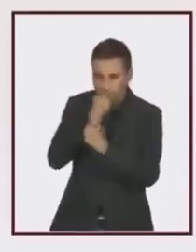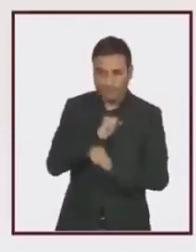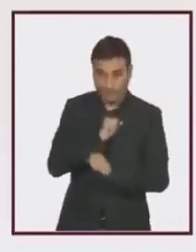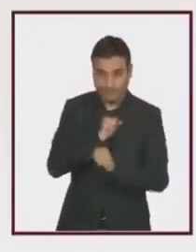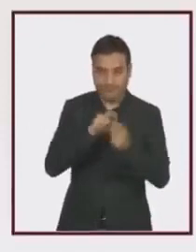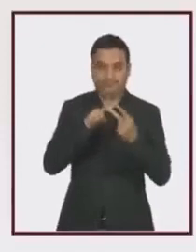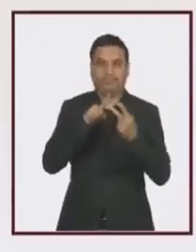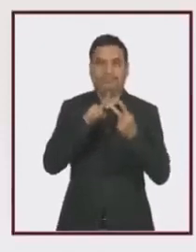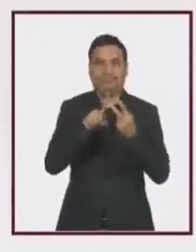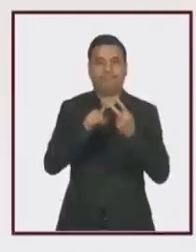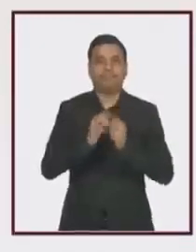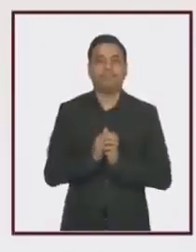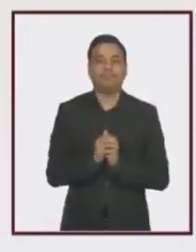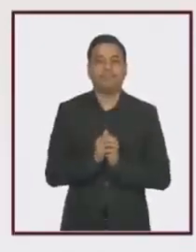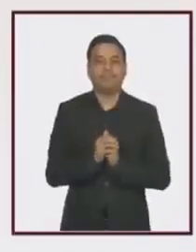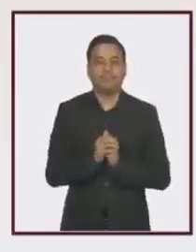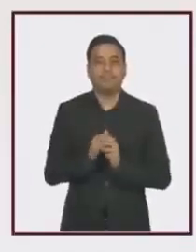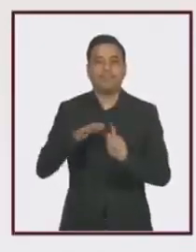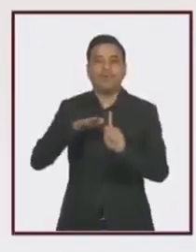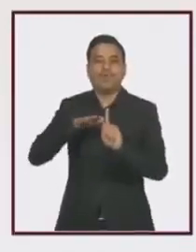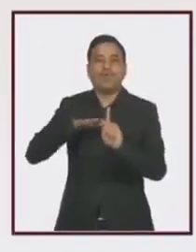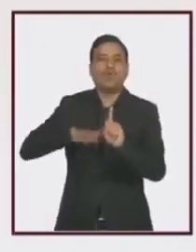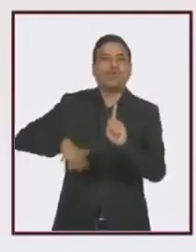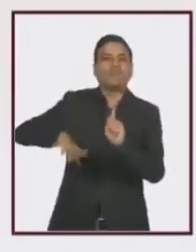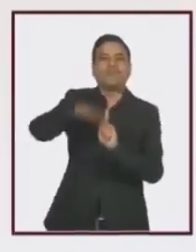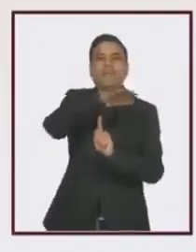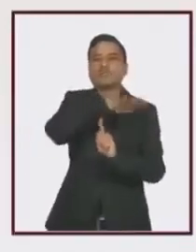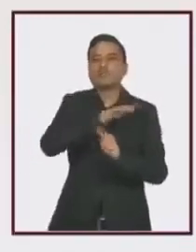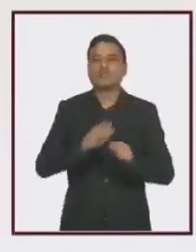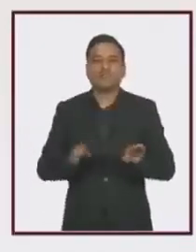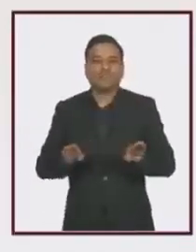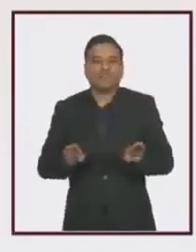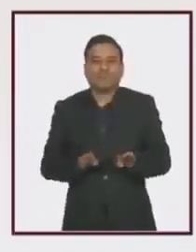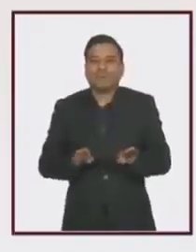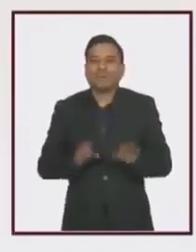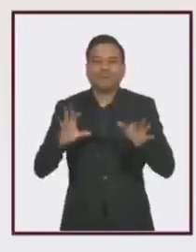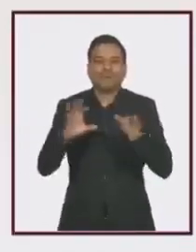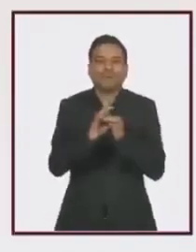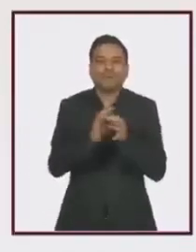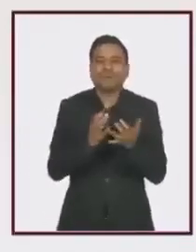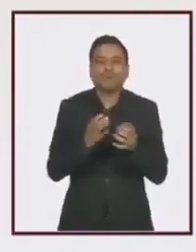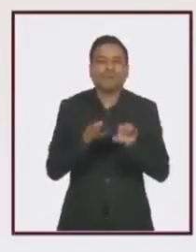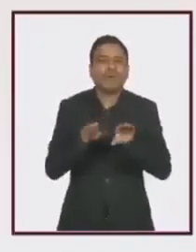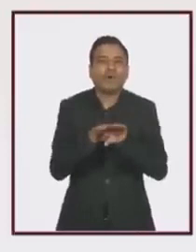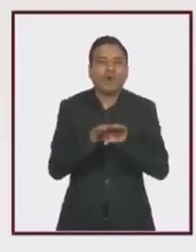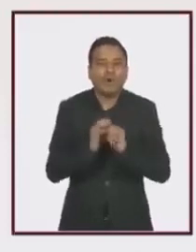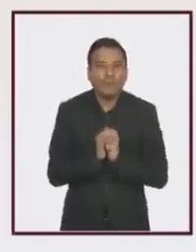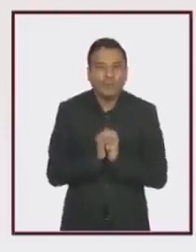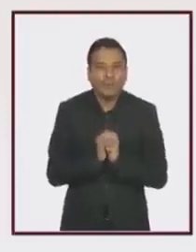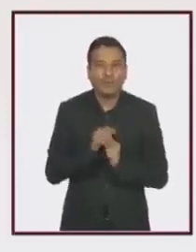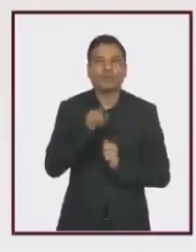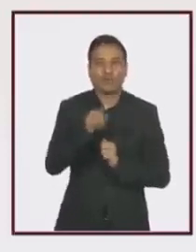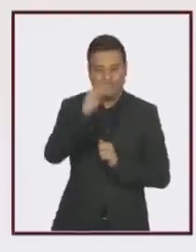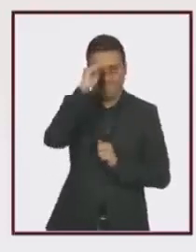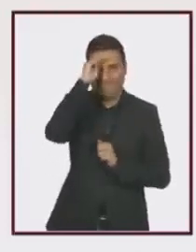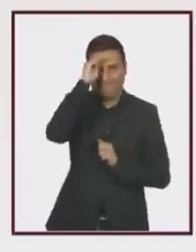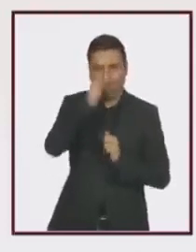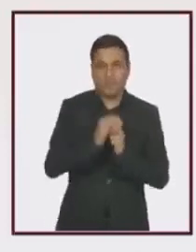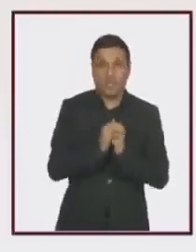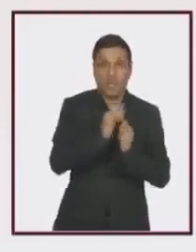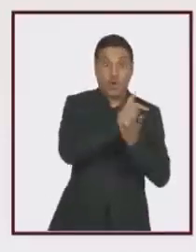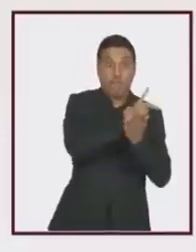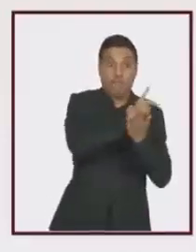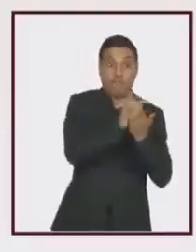de la contextualización, que es el que realizan cuando van analizando los contenidos nacionales y